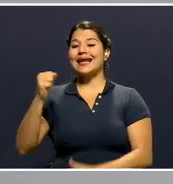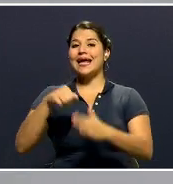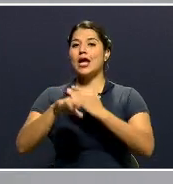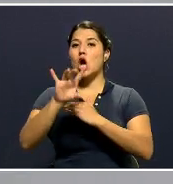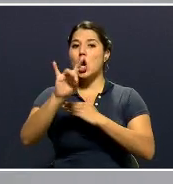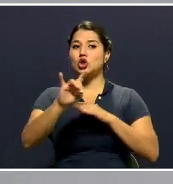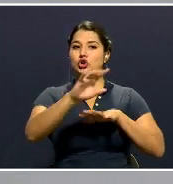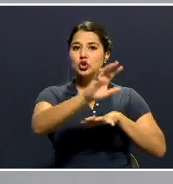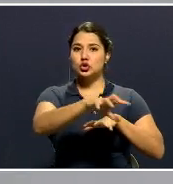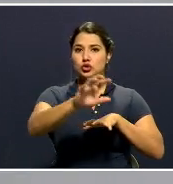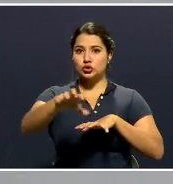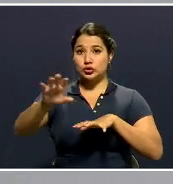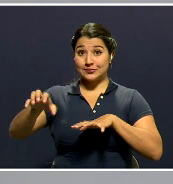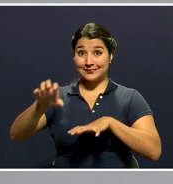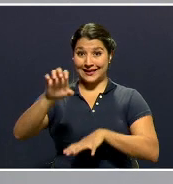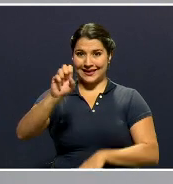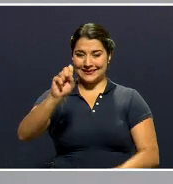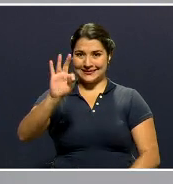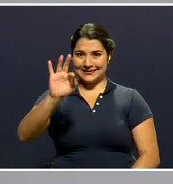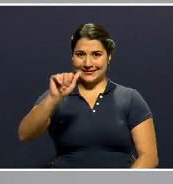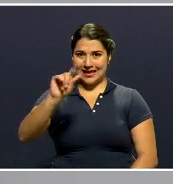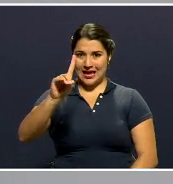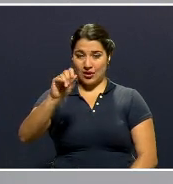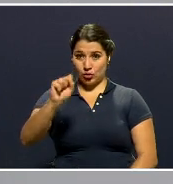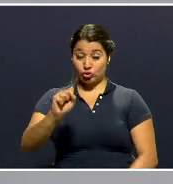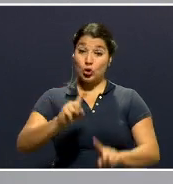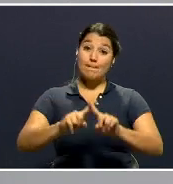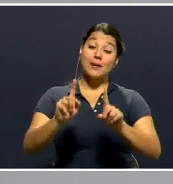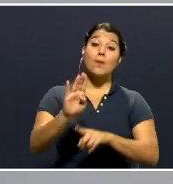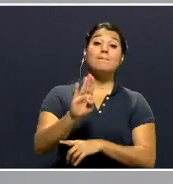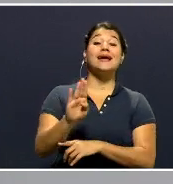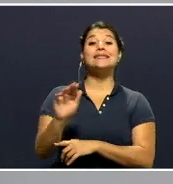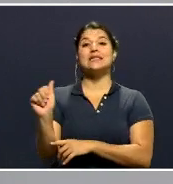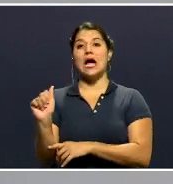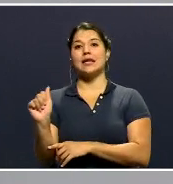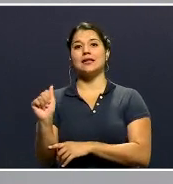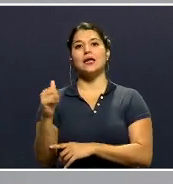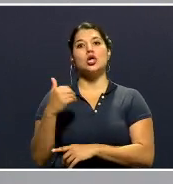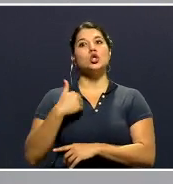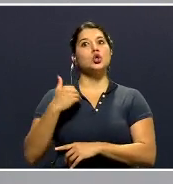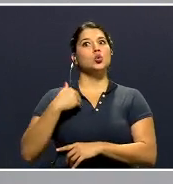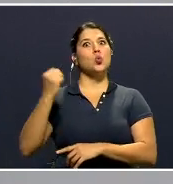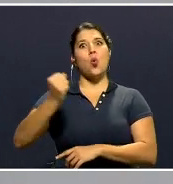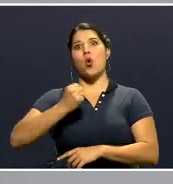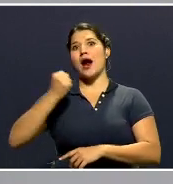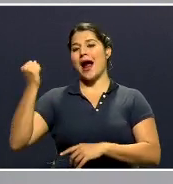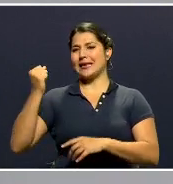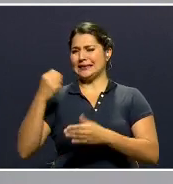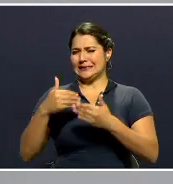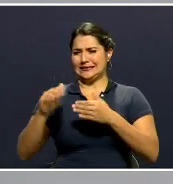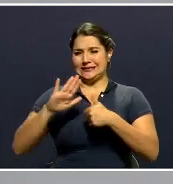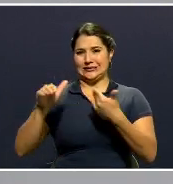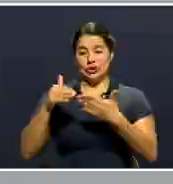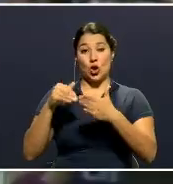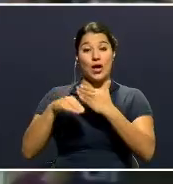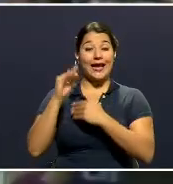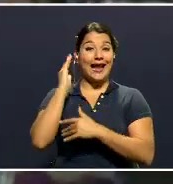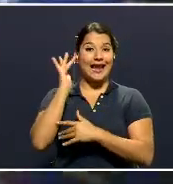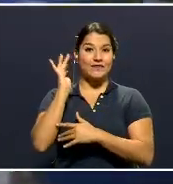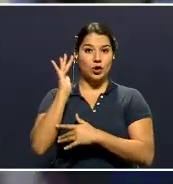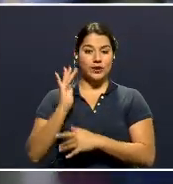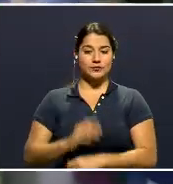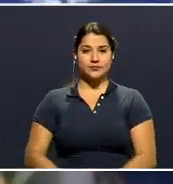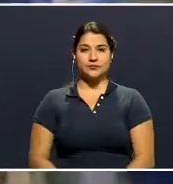8 estados en el supermartes, pero Bernie Sanders se lleva el premio gordo en California.